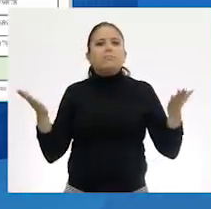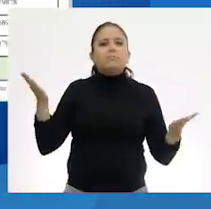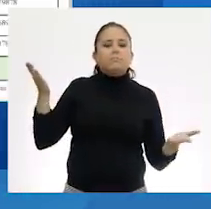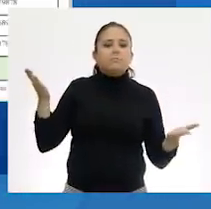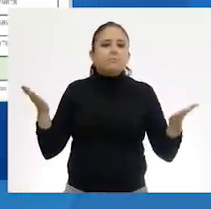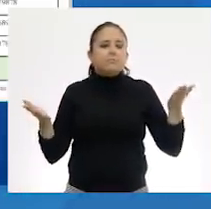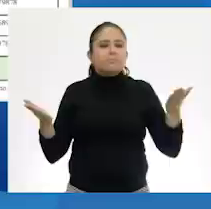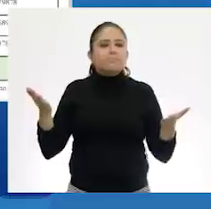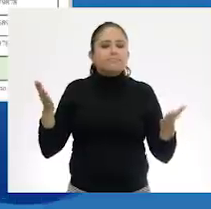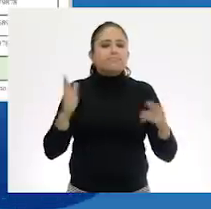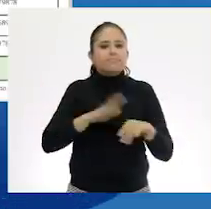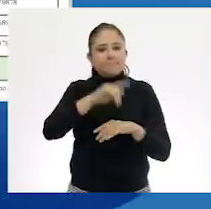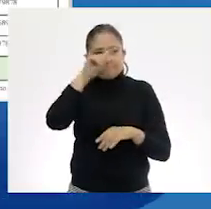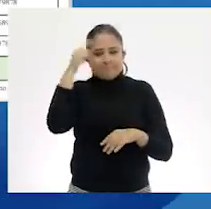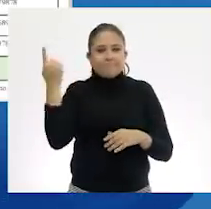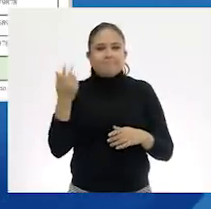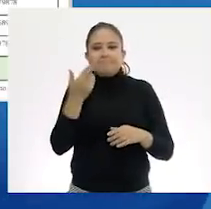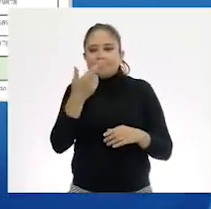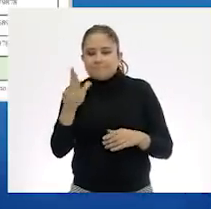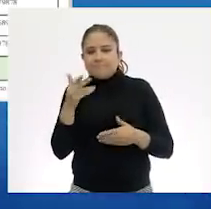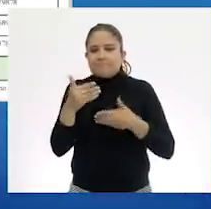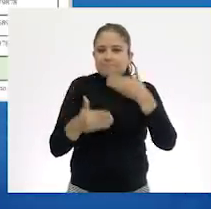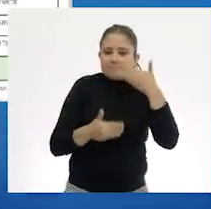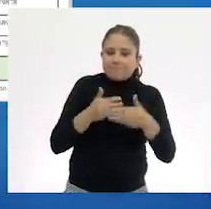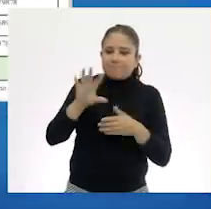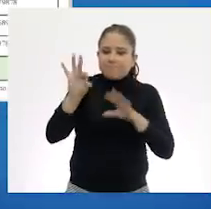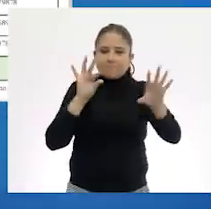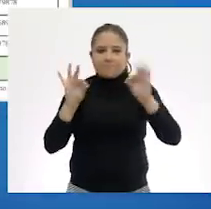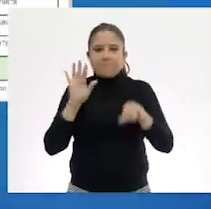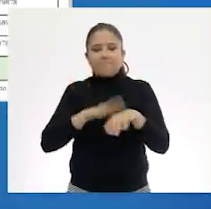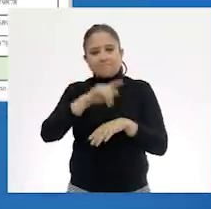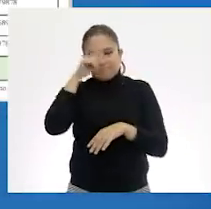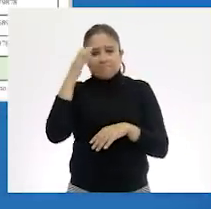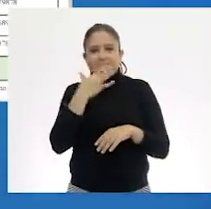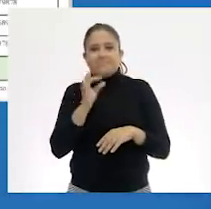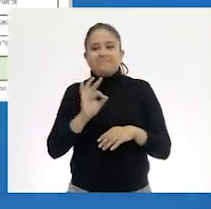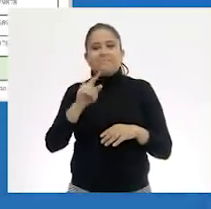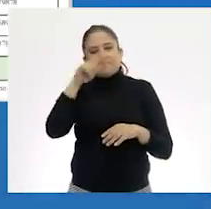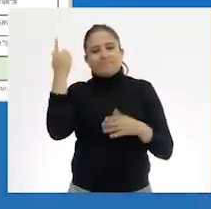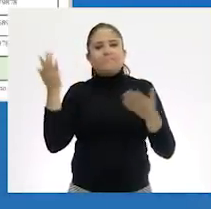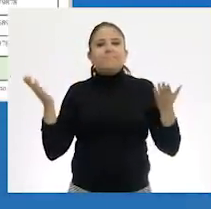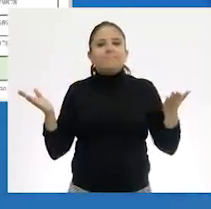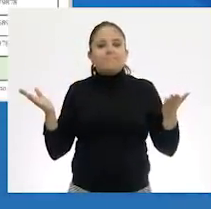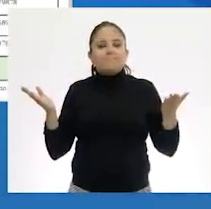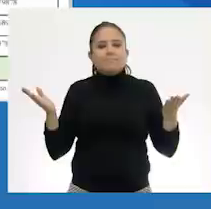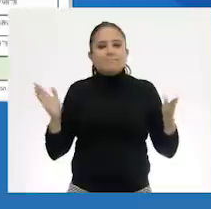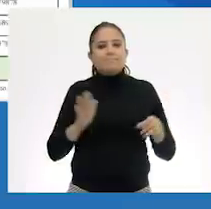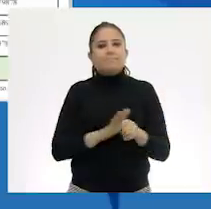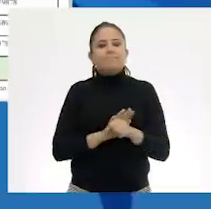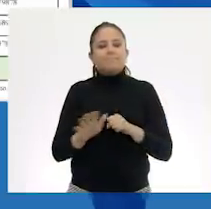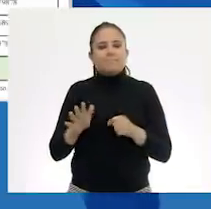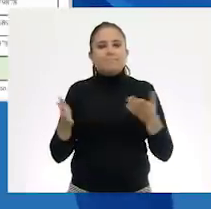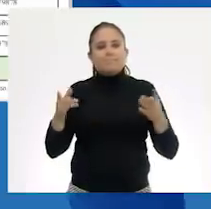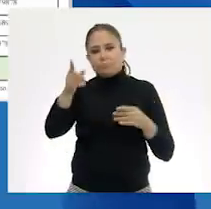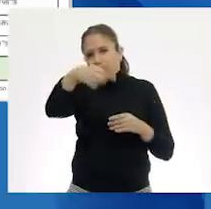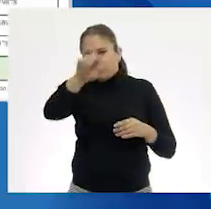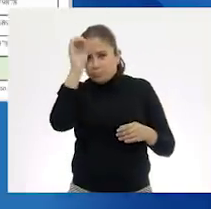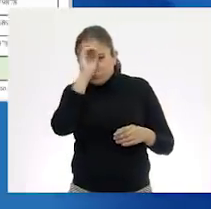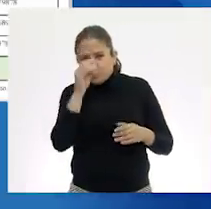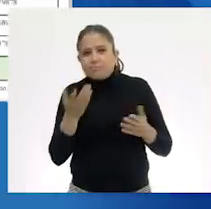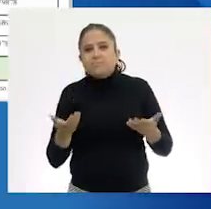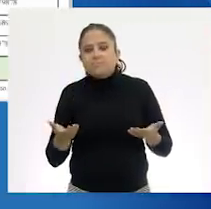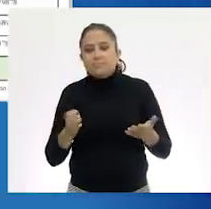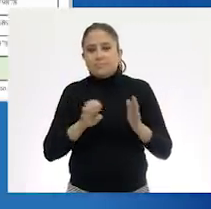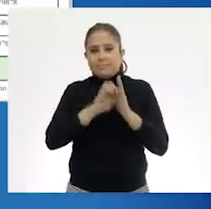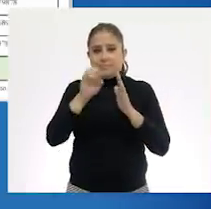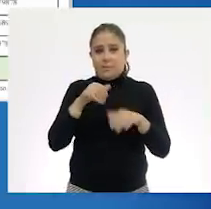personas que buscamos o los restaurantes o servicios? ¿En cuál se les hace más sencillo? A ver, allí en casa, ¿qué opinan?